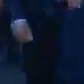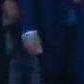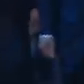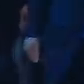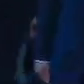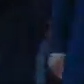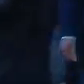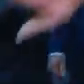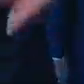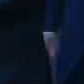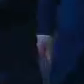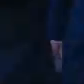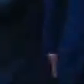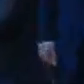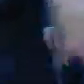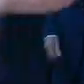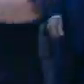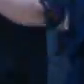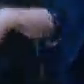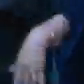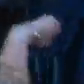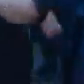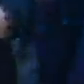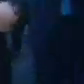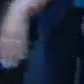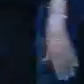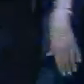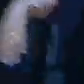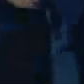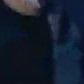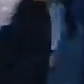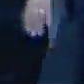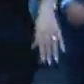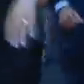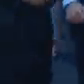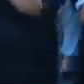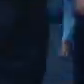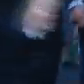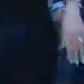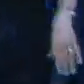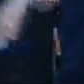Abre la gente.